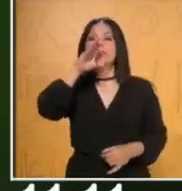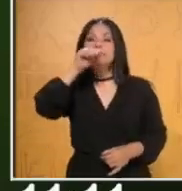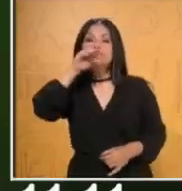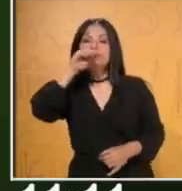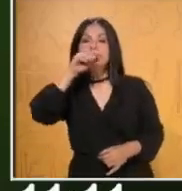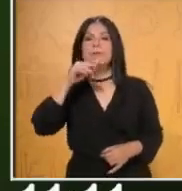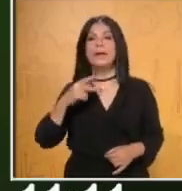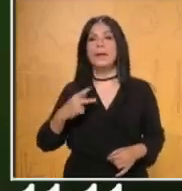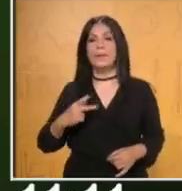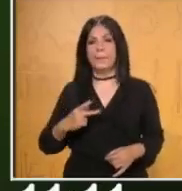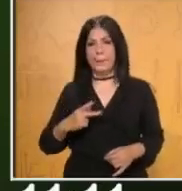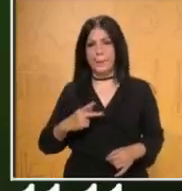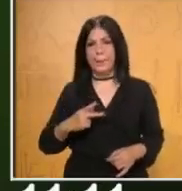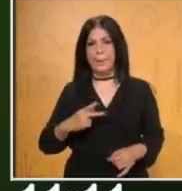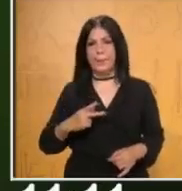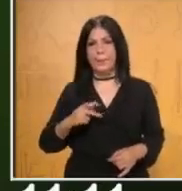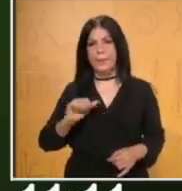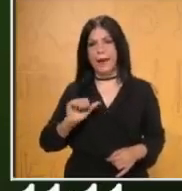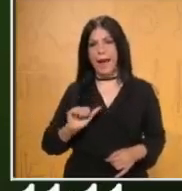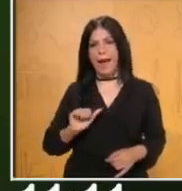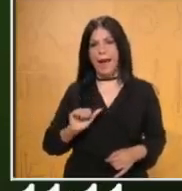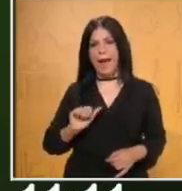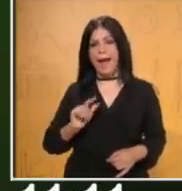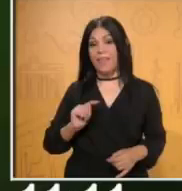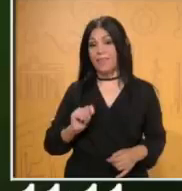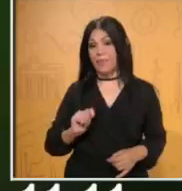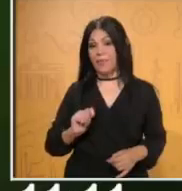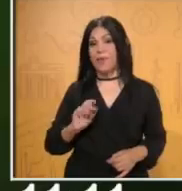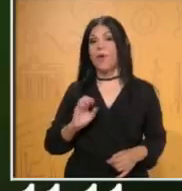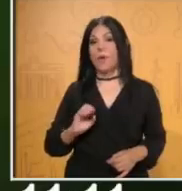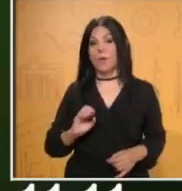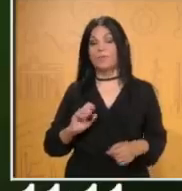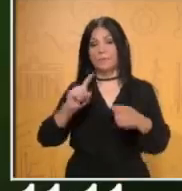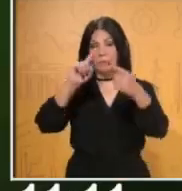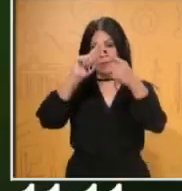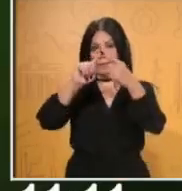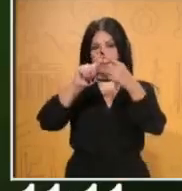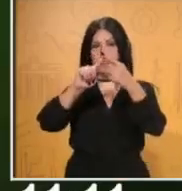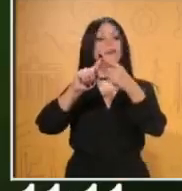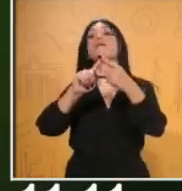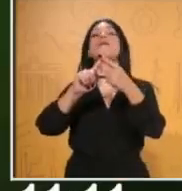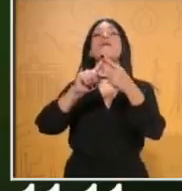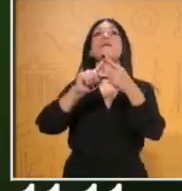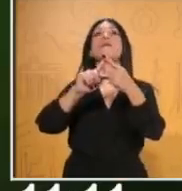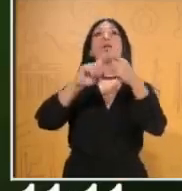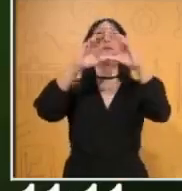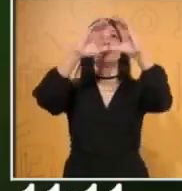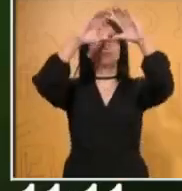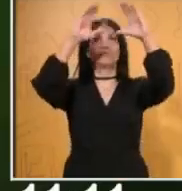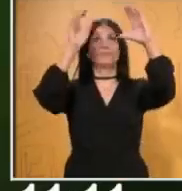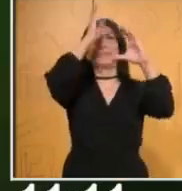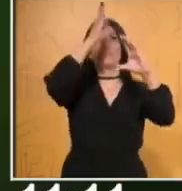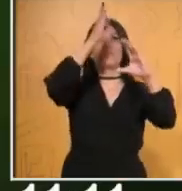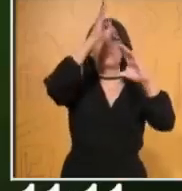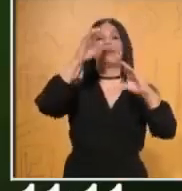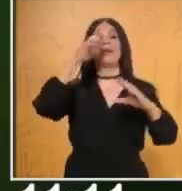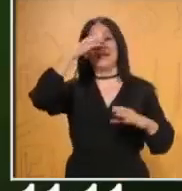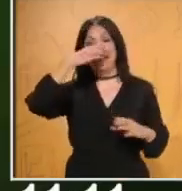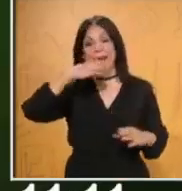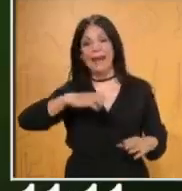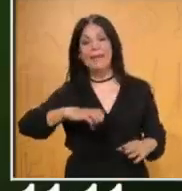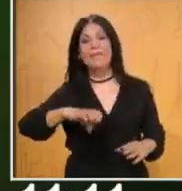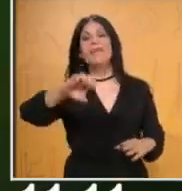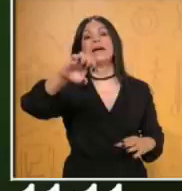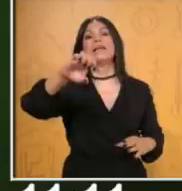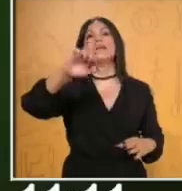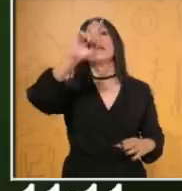Las voy a repetir ahora un poquito más rápido. Empezando como si fuera las 12 del mediodía, sería elefante y hacia